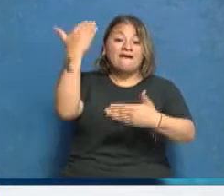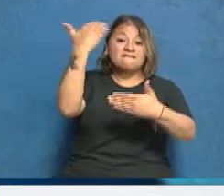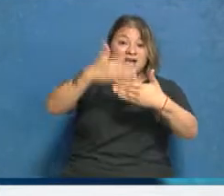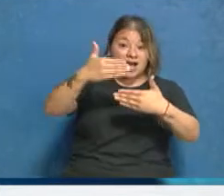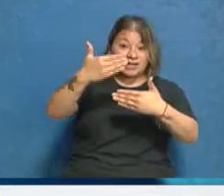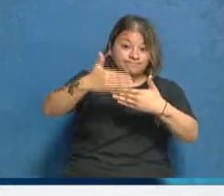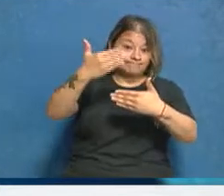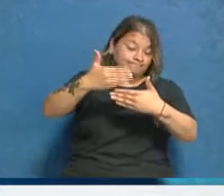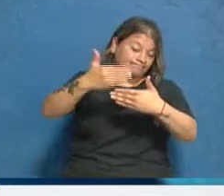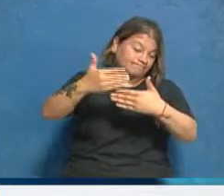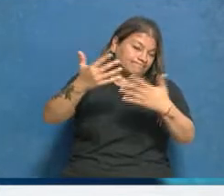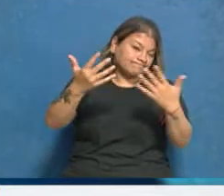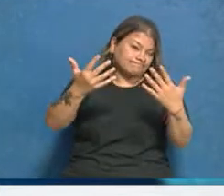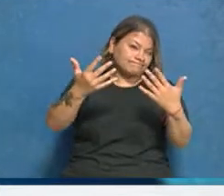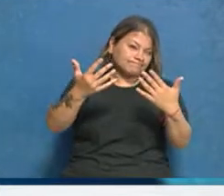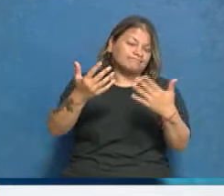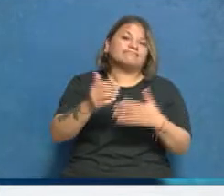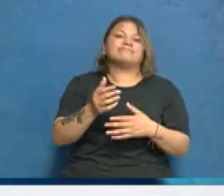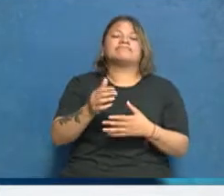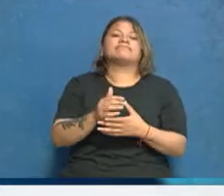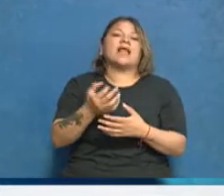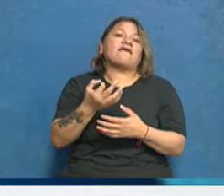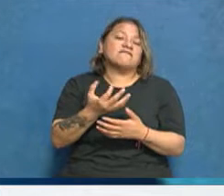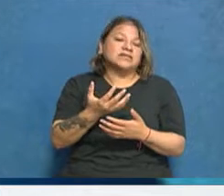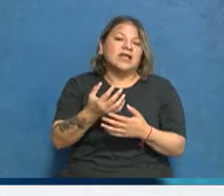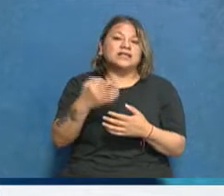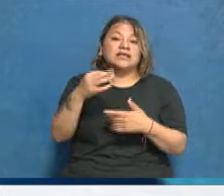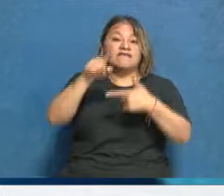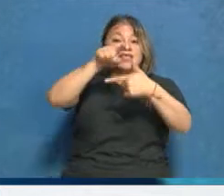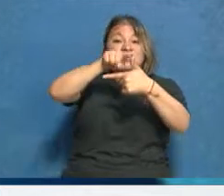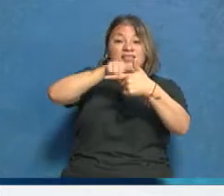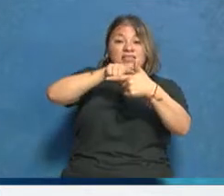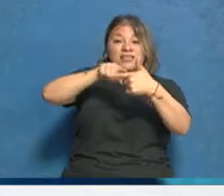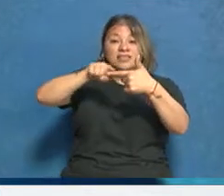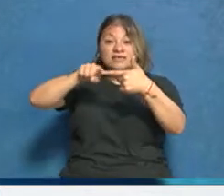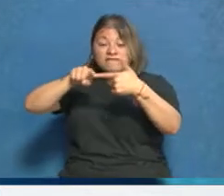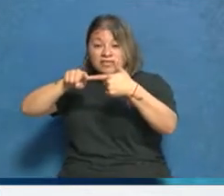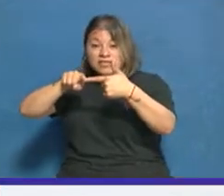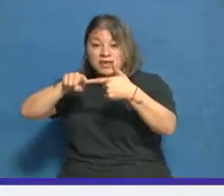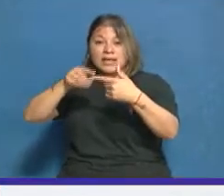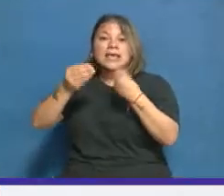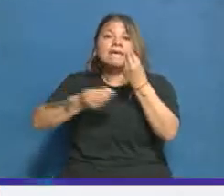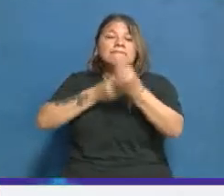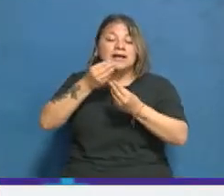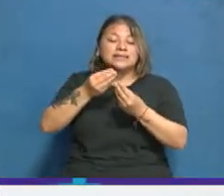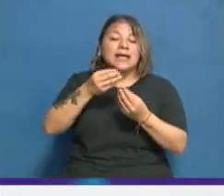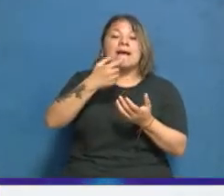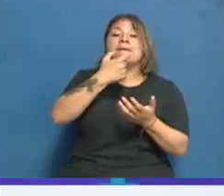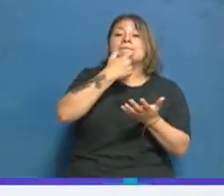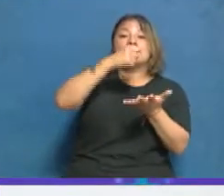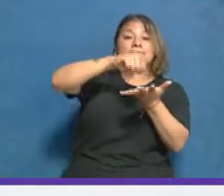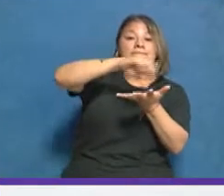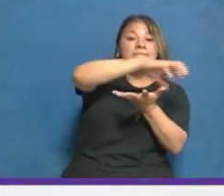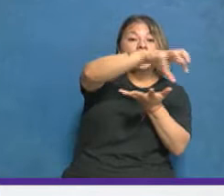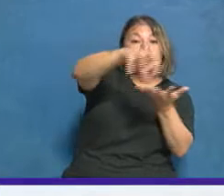bandera y la ficha se debe dividir entre lo que sucede en el Gran Mendoza y lo que sucede en el resto de